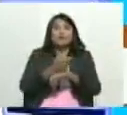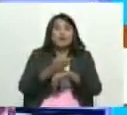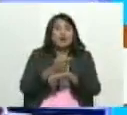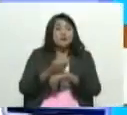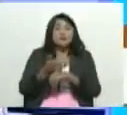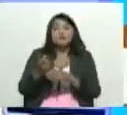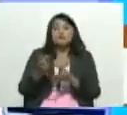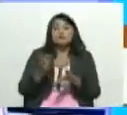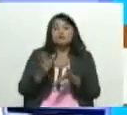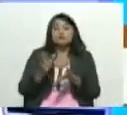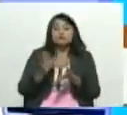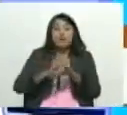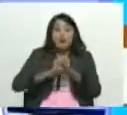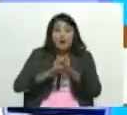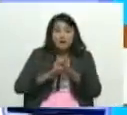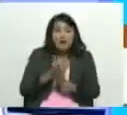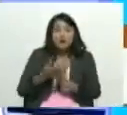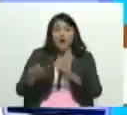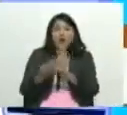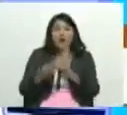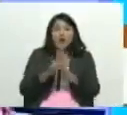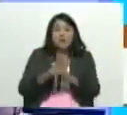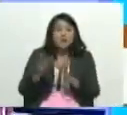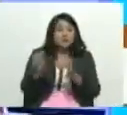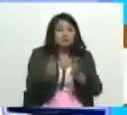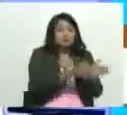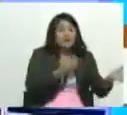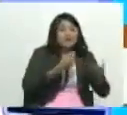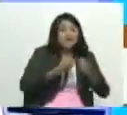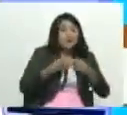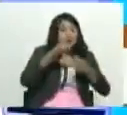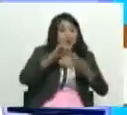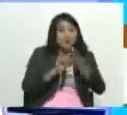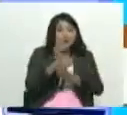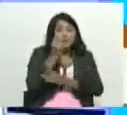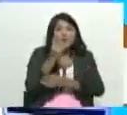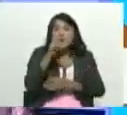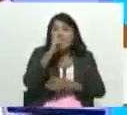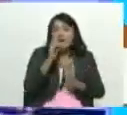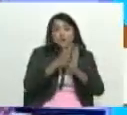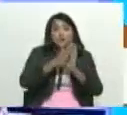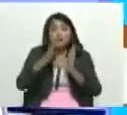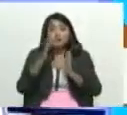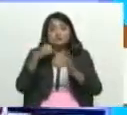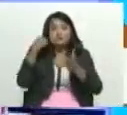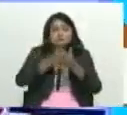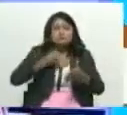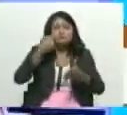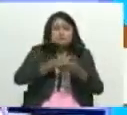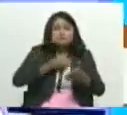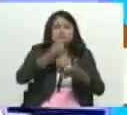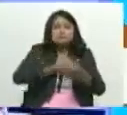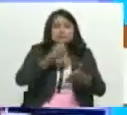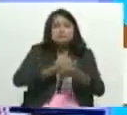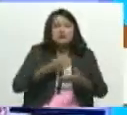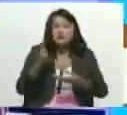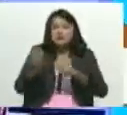que destruía su modo de vivir por un año estos agricultores estaban protestando qué fue lo que hizo